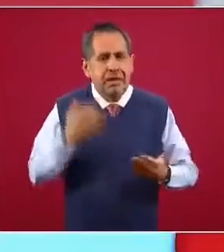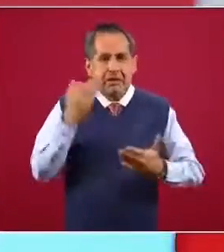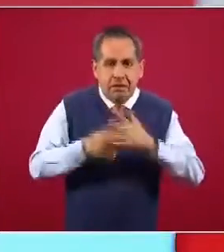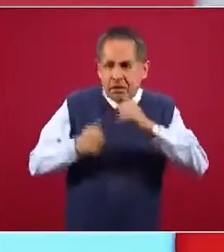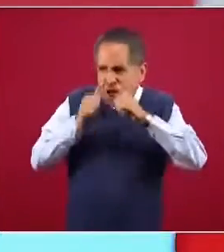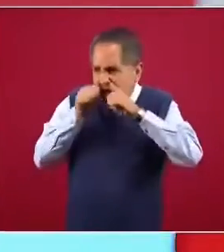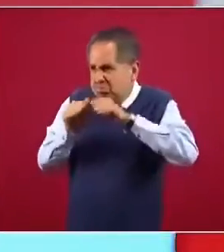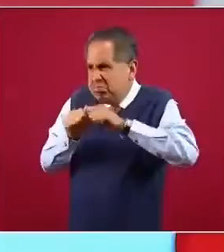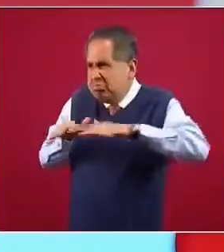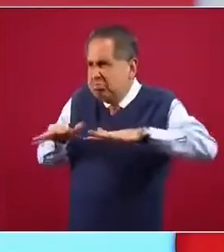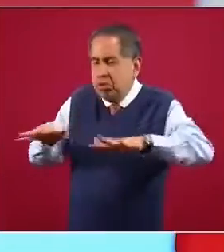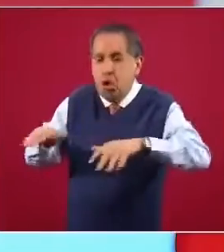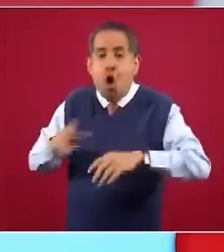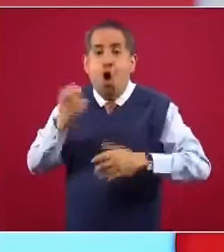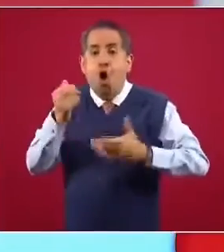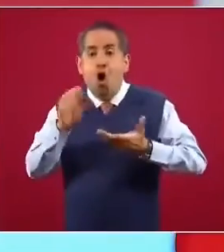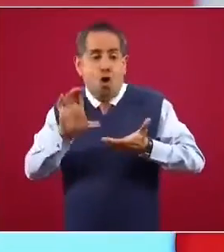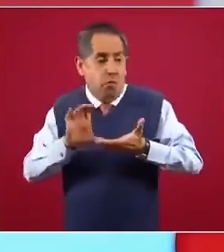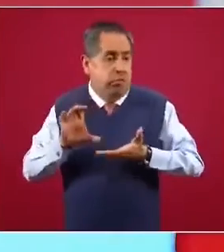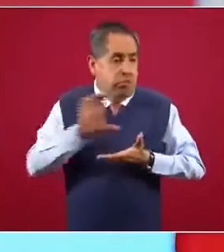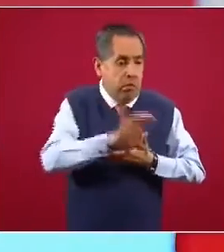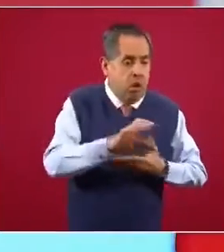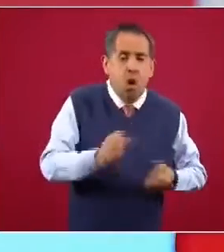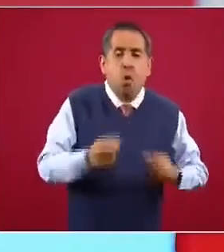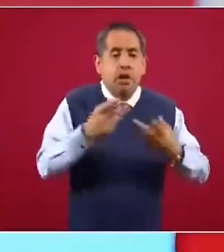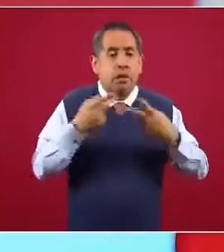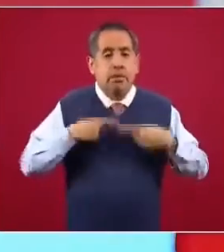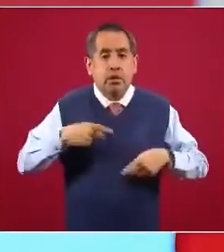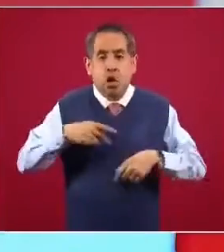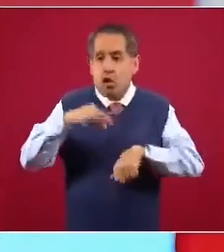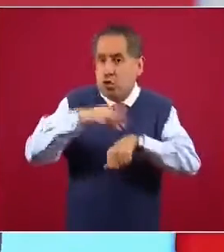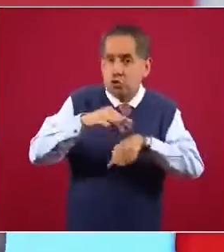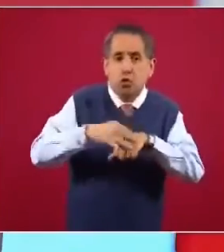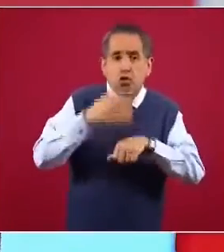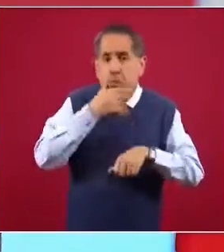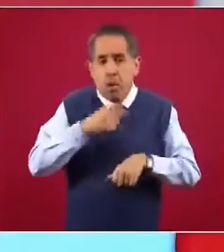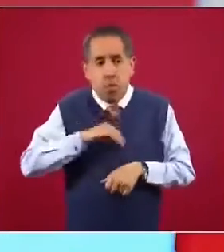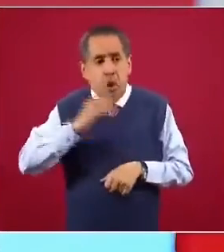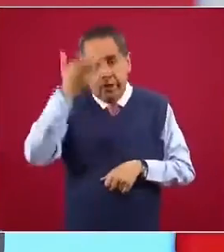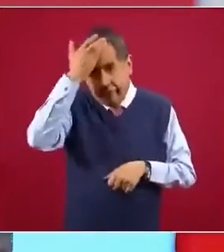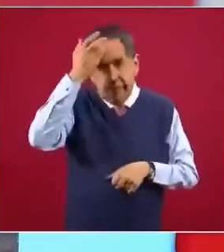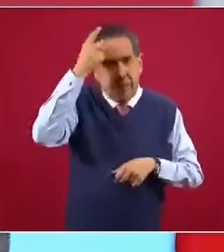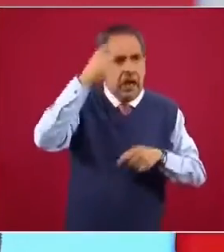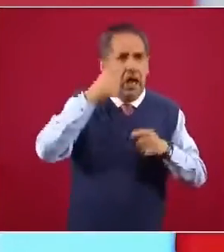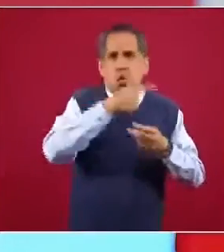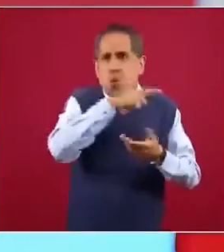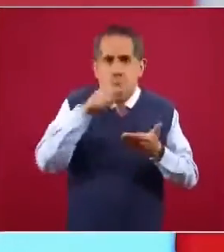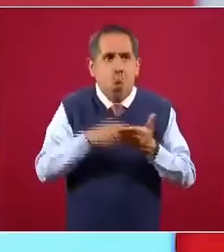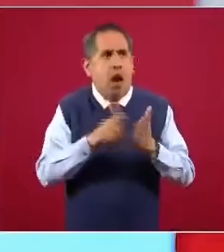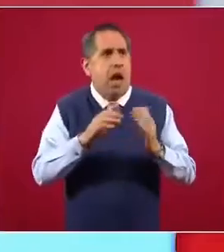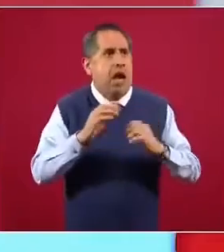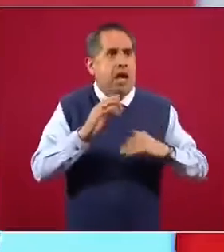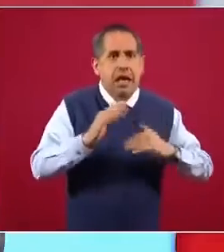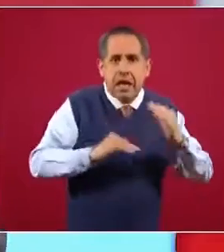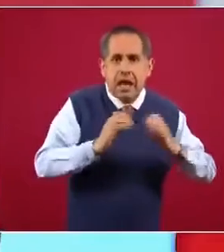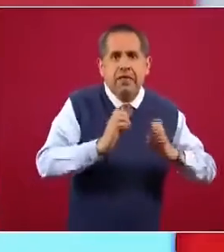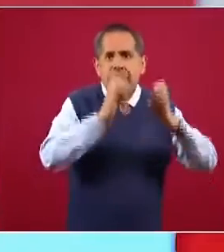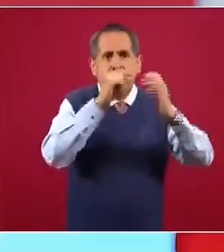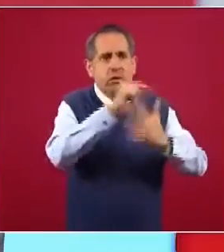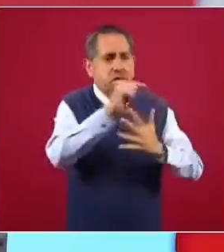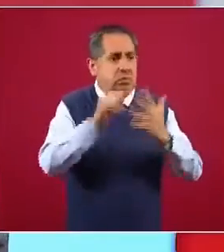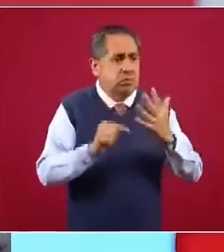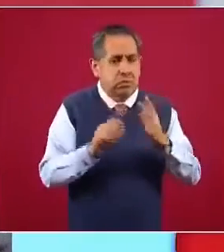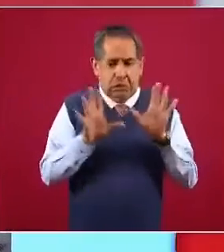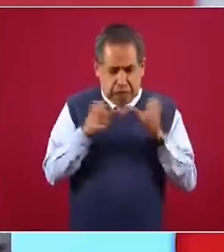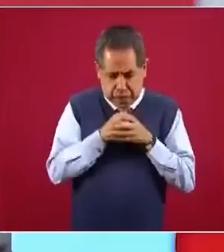de los recursos, el personal, la infraestructura, el equipamiento, los insumos,